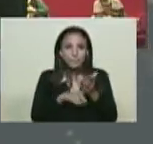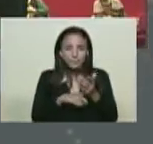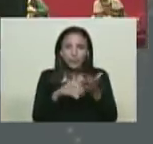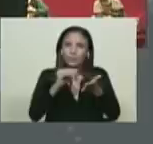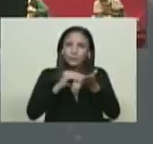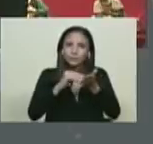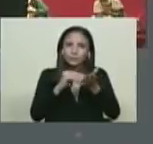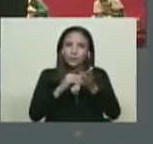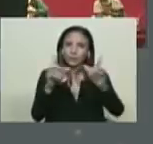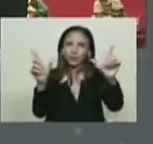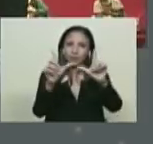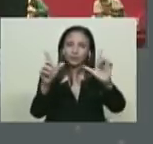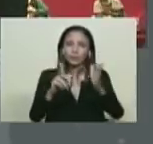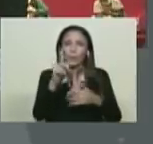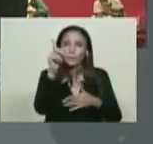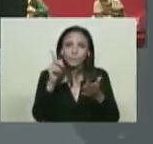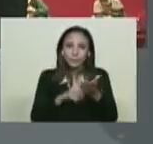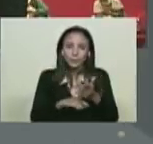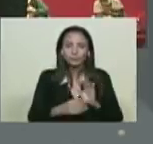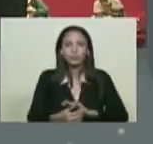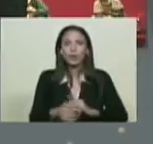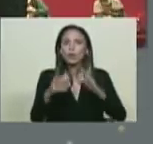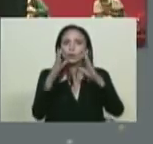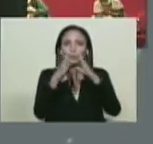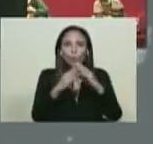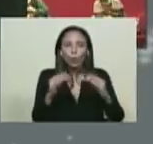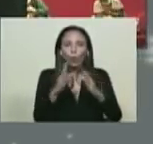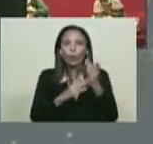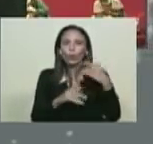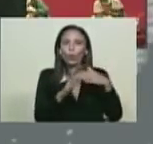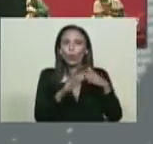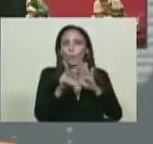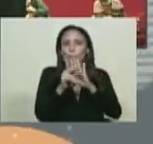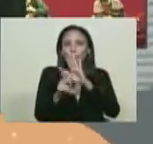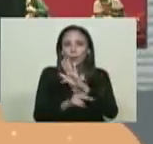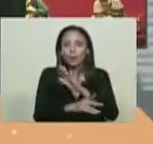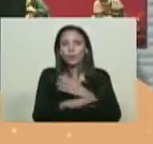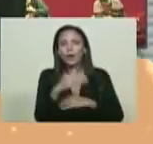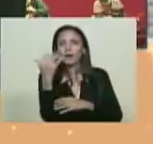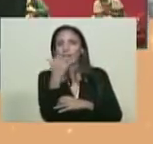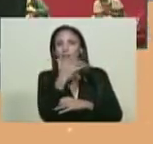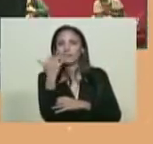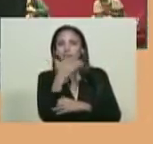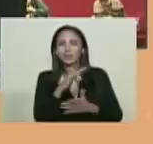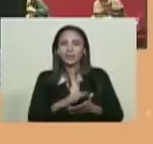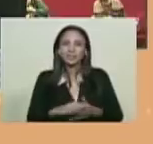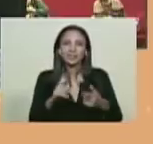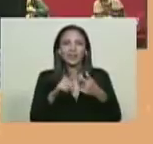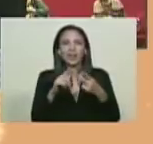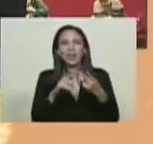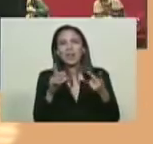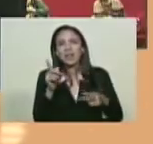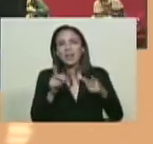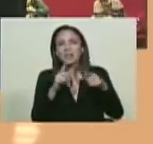yo quiero enviarle a todos sus conductores. Es un programa de humor, de ironía.